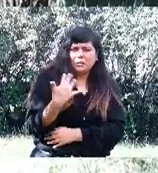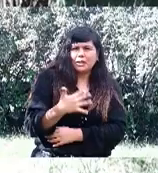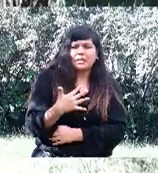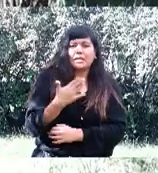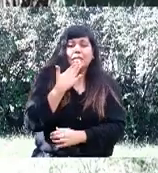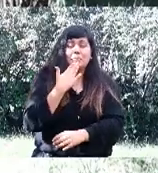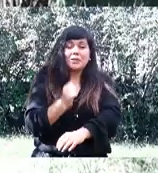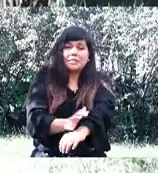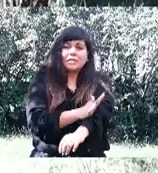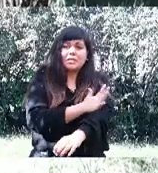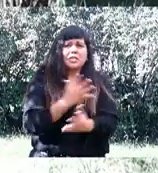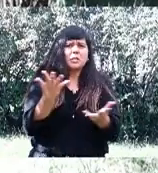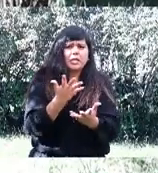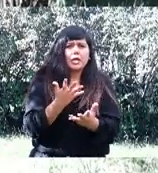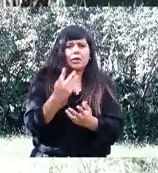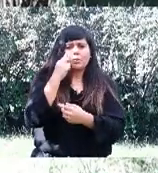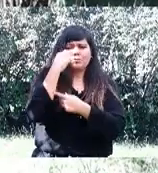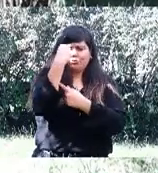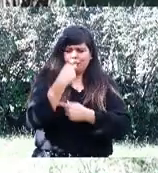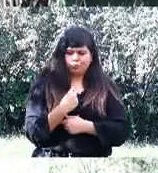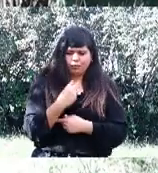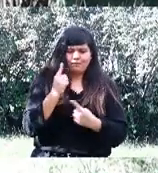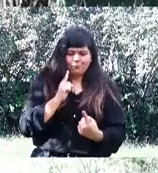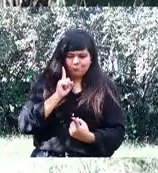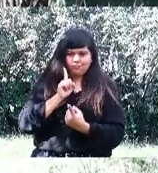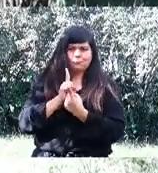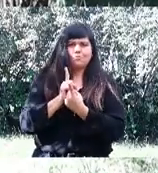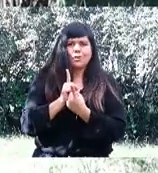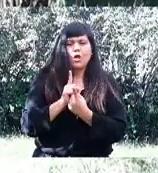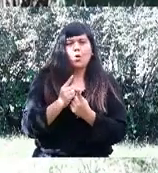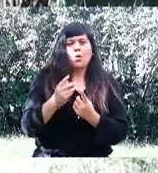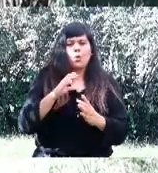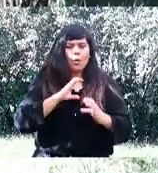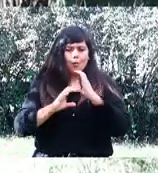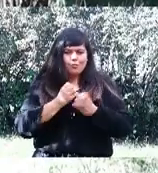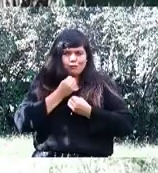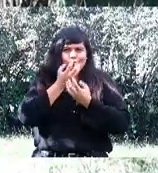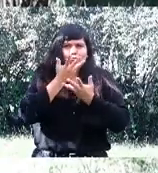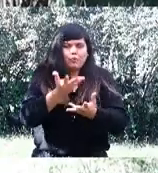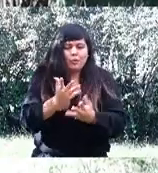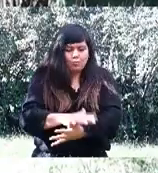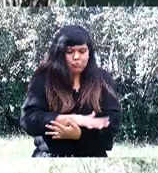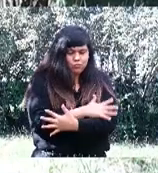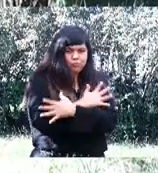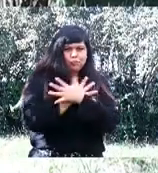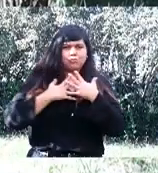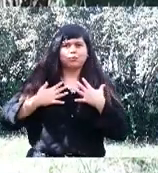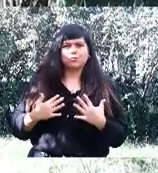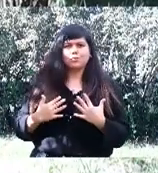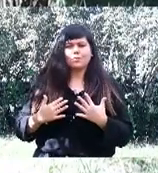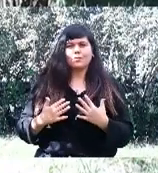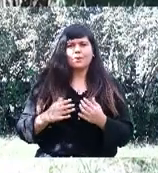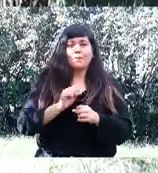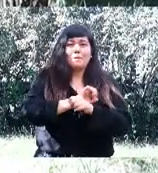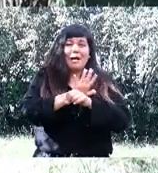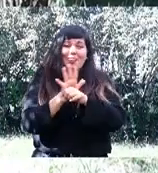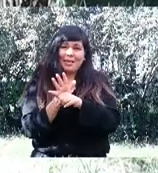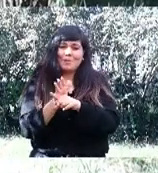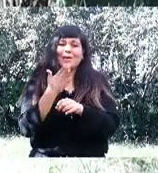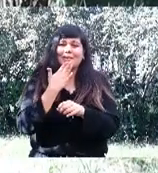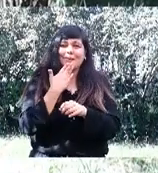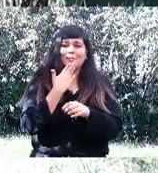también es conocerse encontrarse comunicarse tocarse O sea la pandemia nos robó un